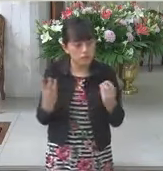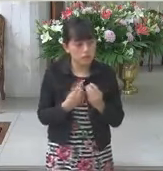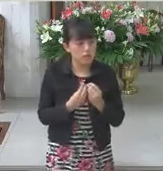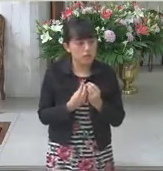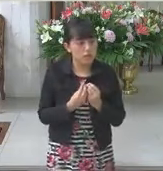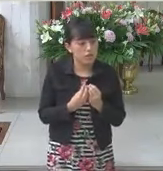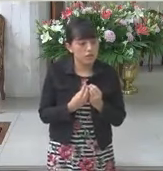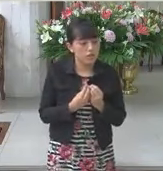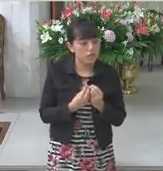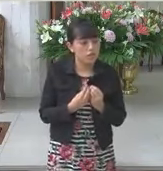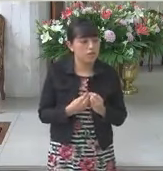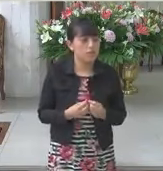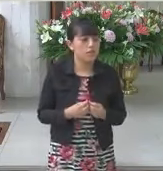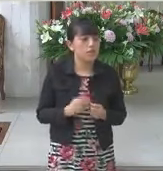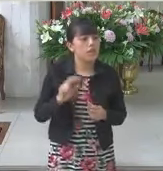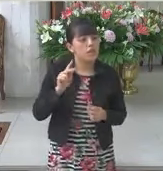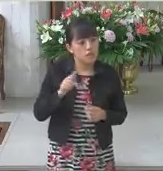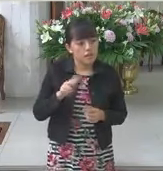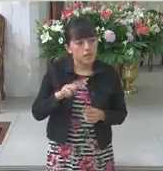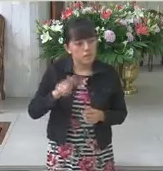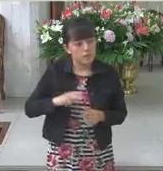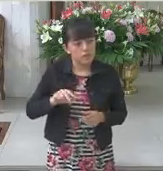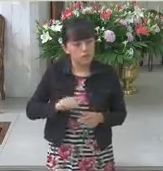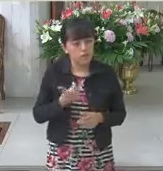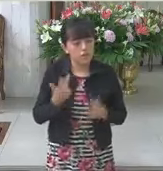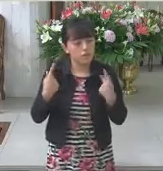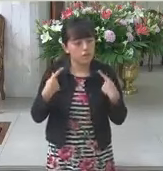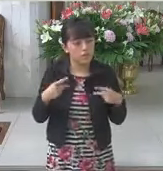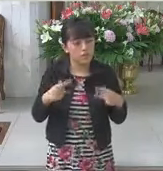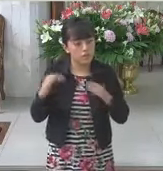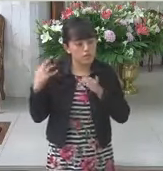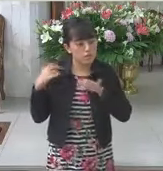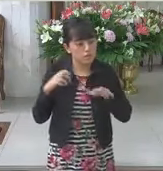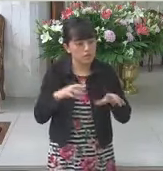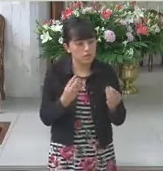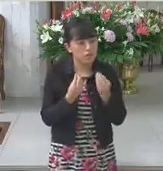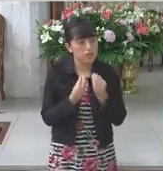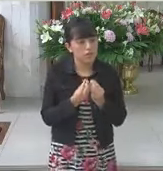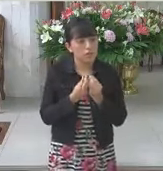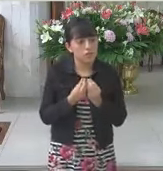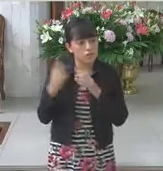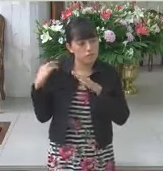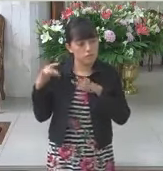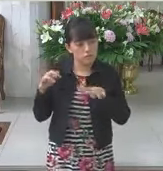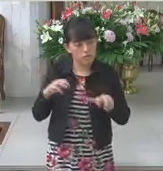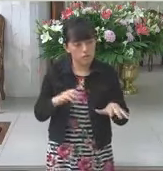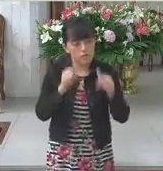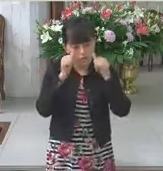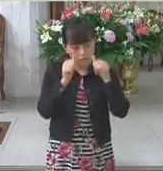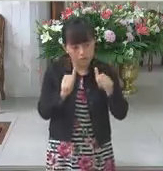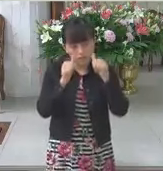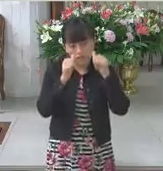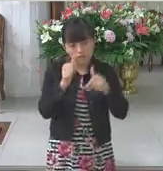su palabra Pero hay algunos que han decidido ser